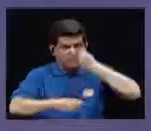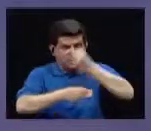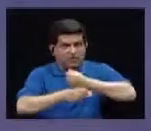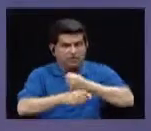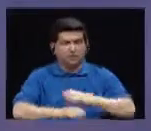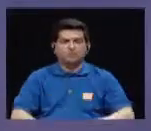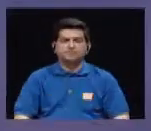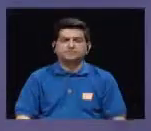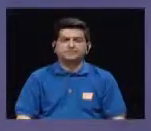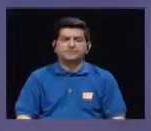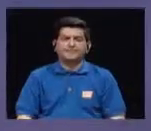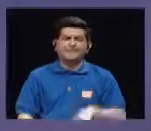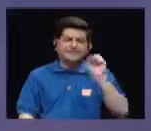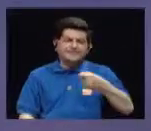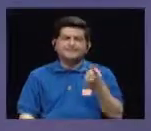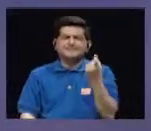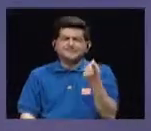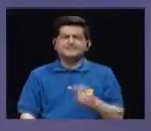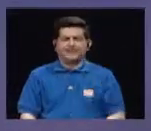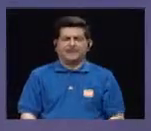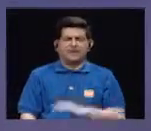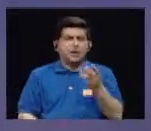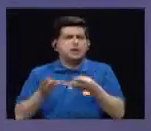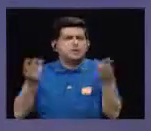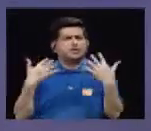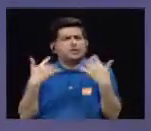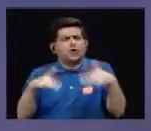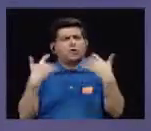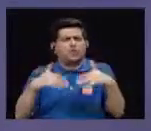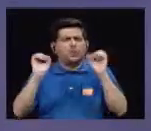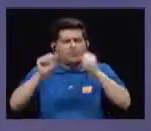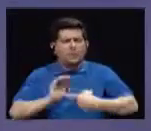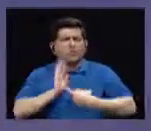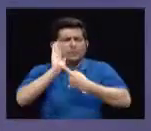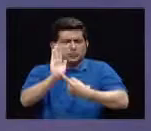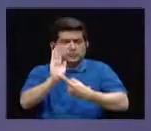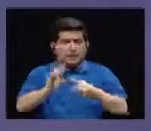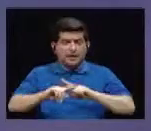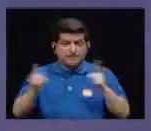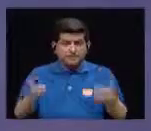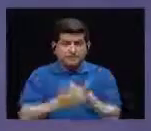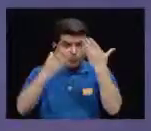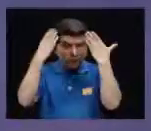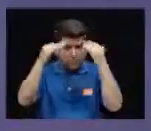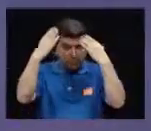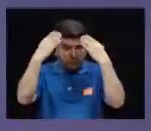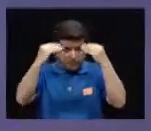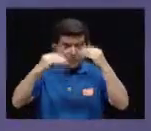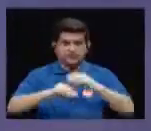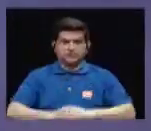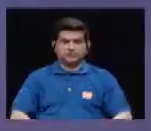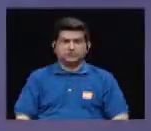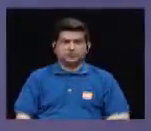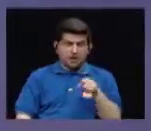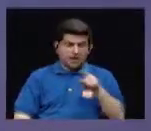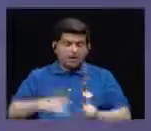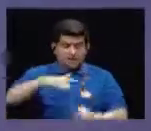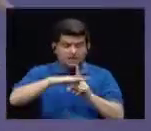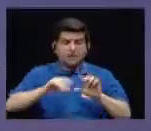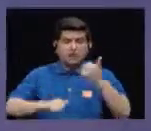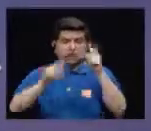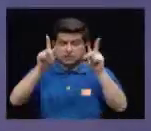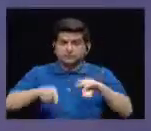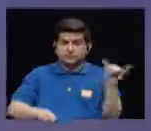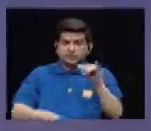etcétera. Entonces sí queda mucho material todavía por sacar al aire, más nueva información, ¿verdad?, que va saliendo, y